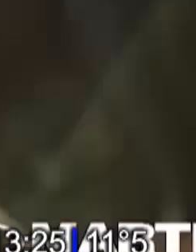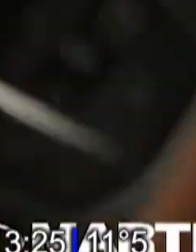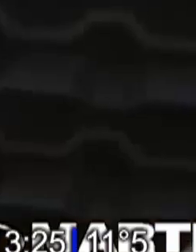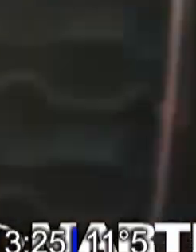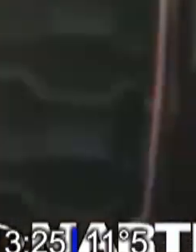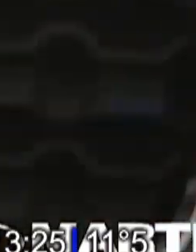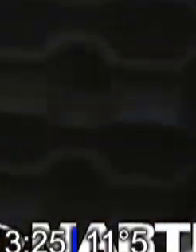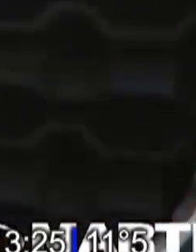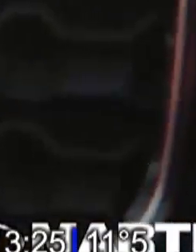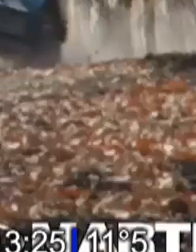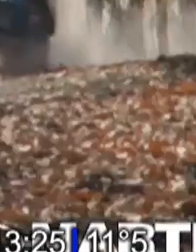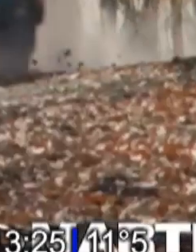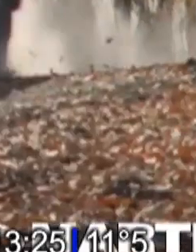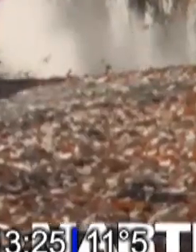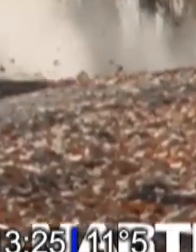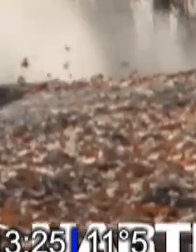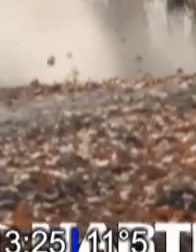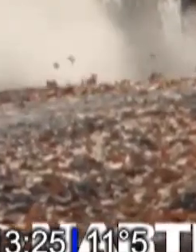Prepárate para lo imposible.